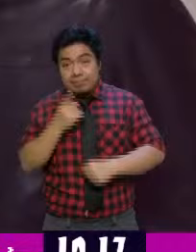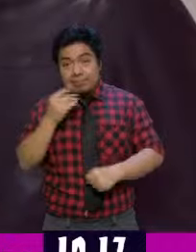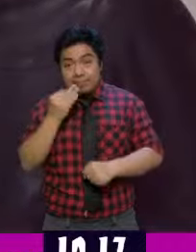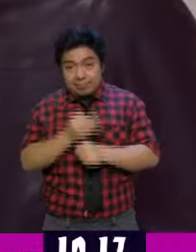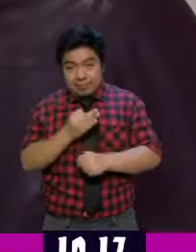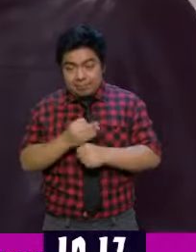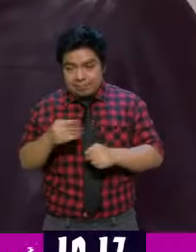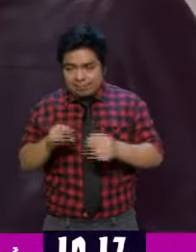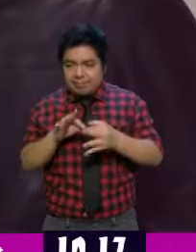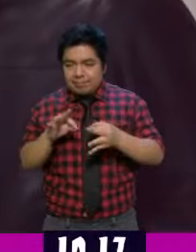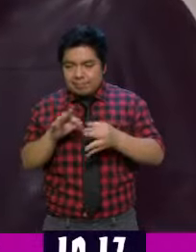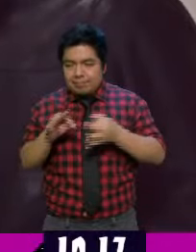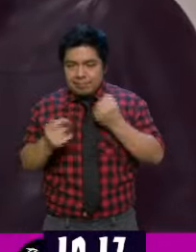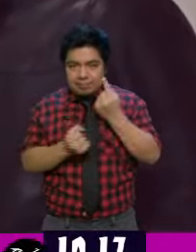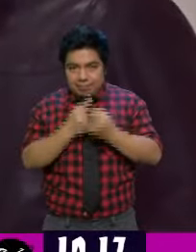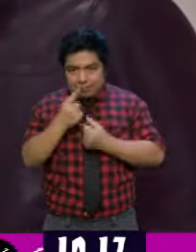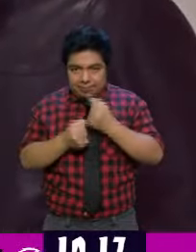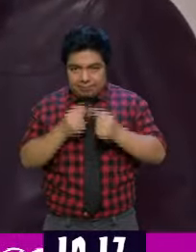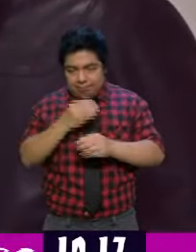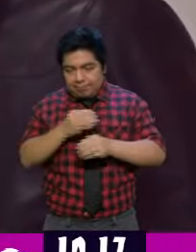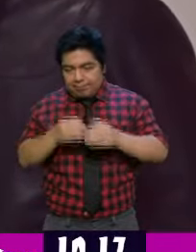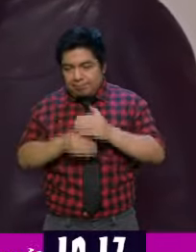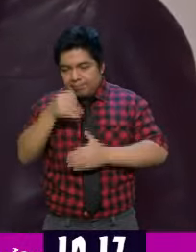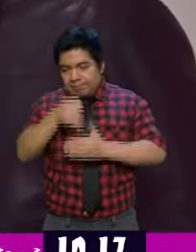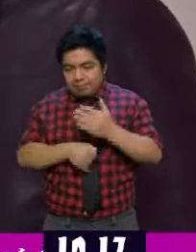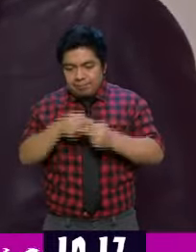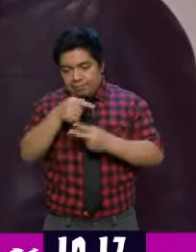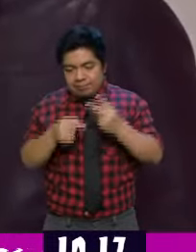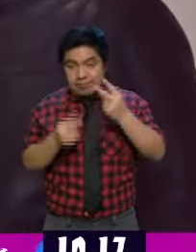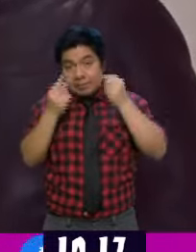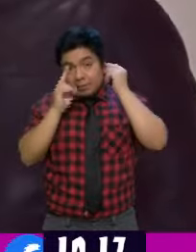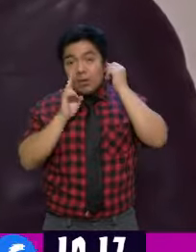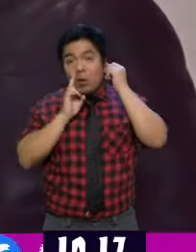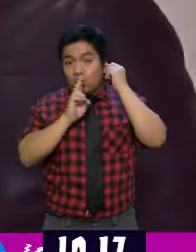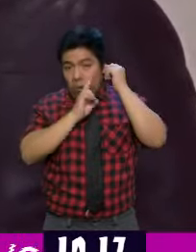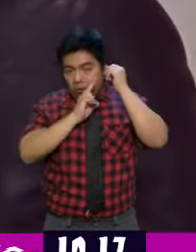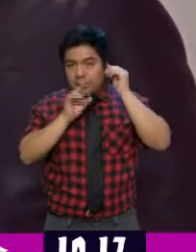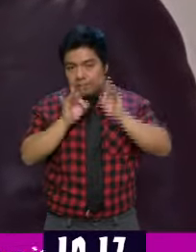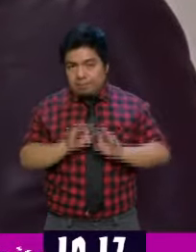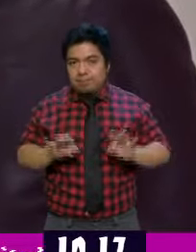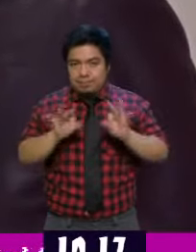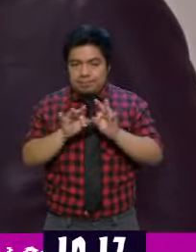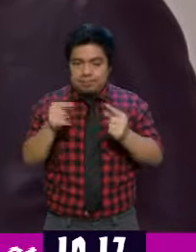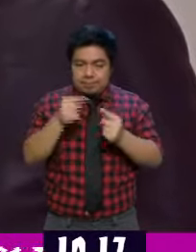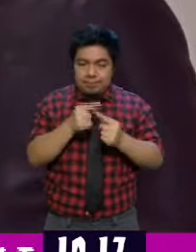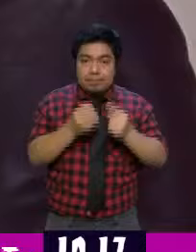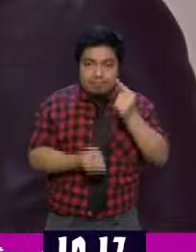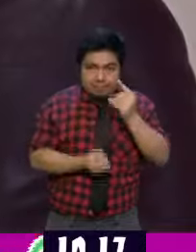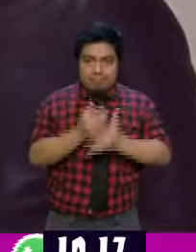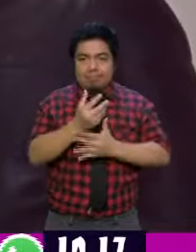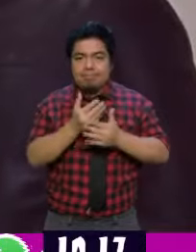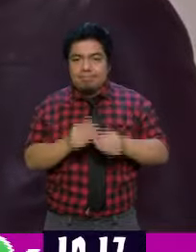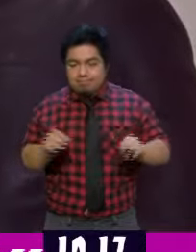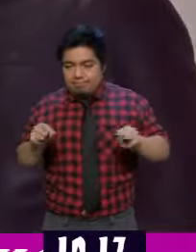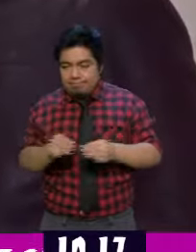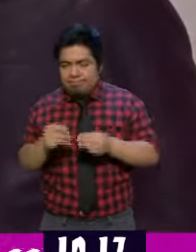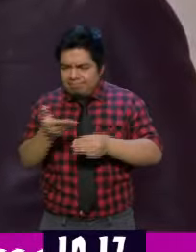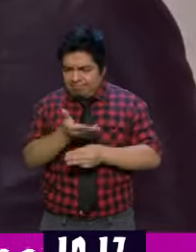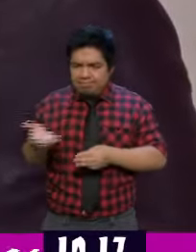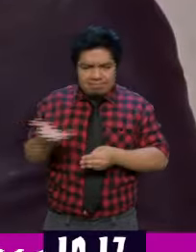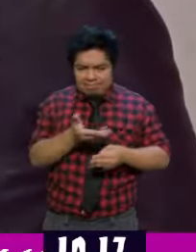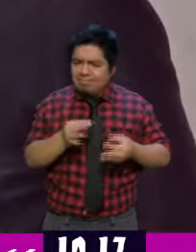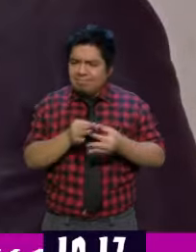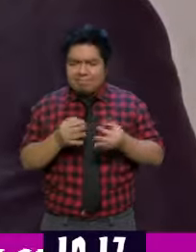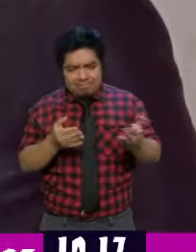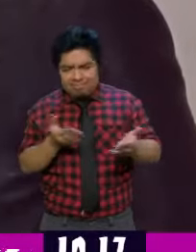platicar un poquito más a fondo porque nos traen dos noticias muy importantes. La primera es que traen un nuevo material, pero mejor para que yo se los